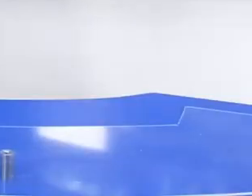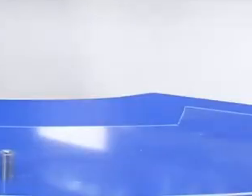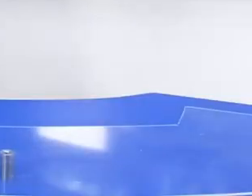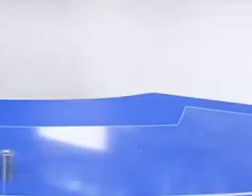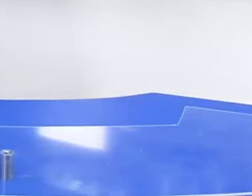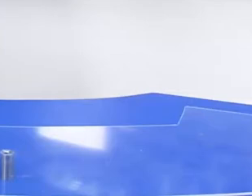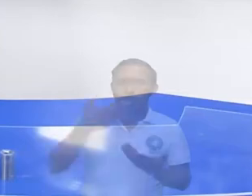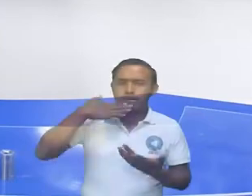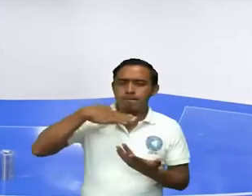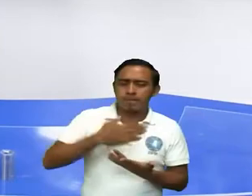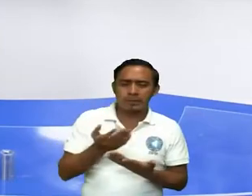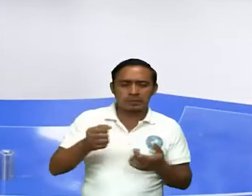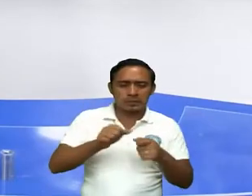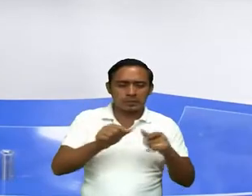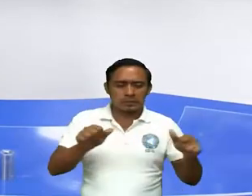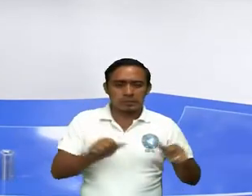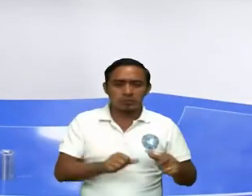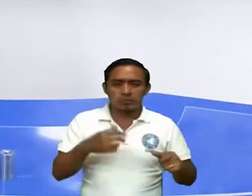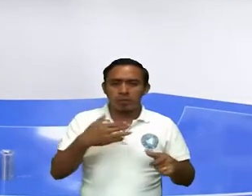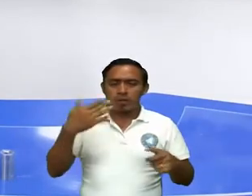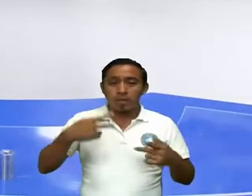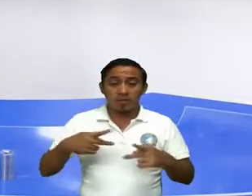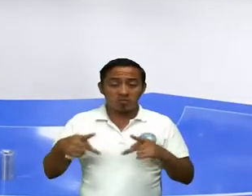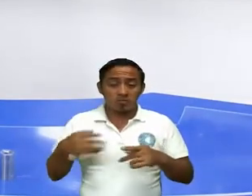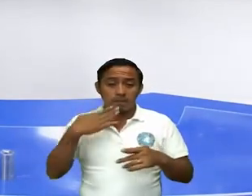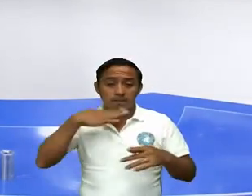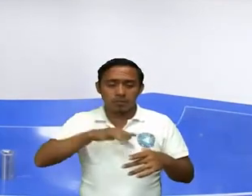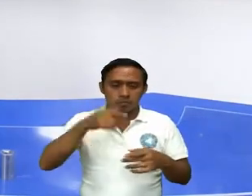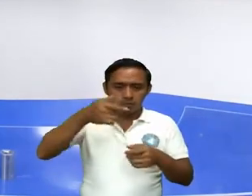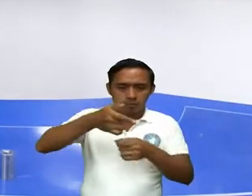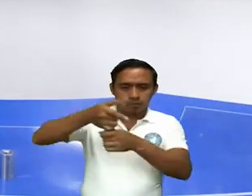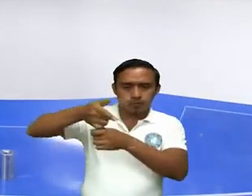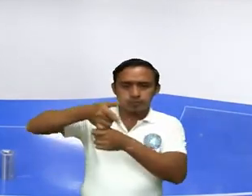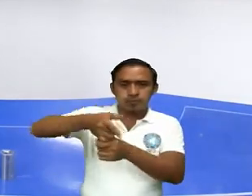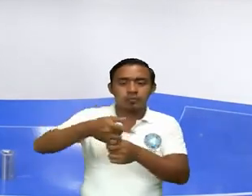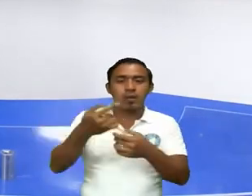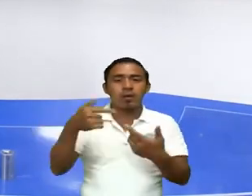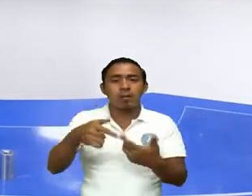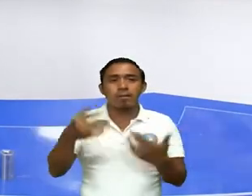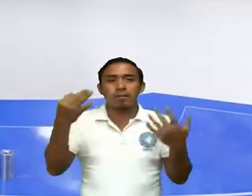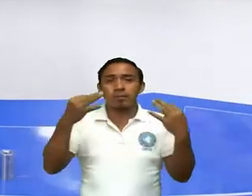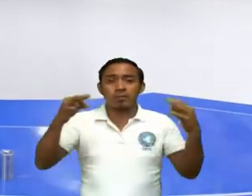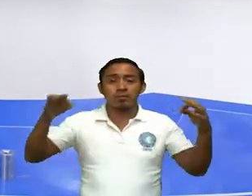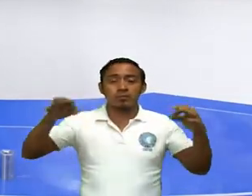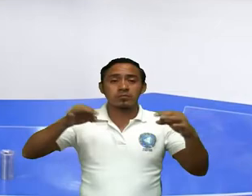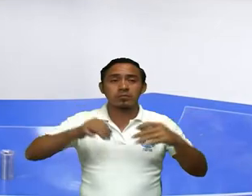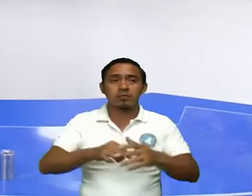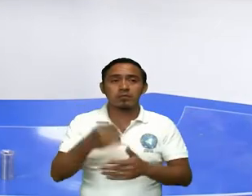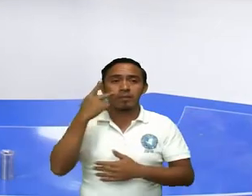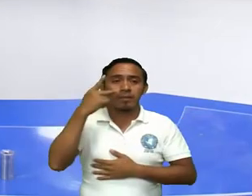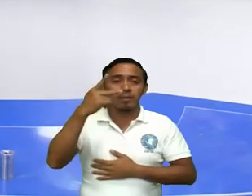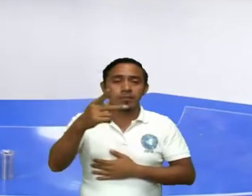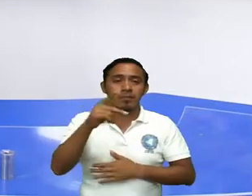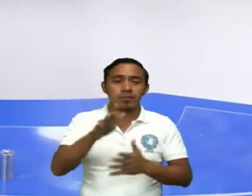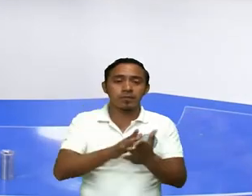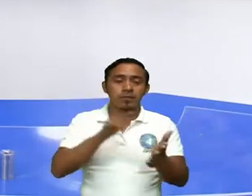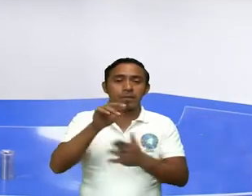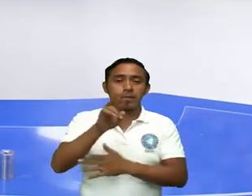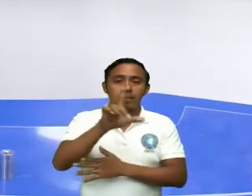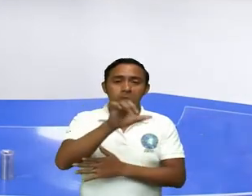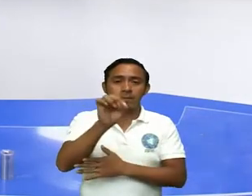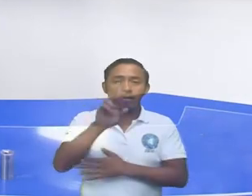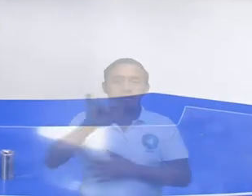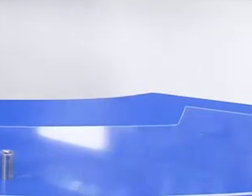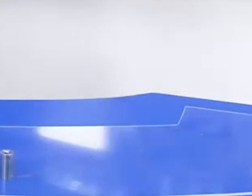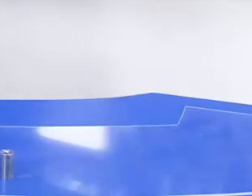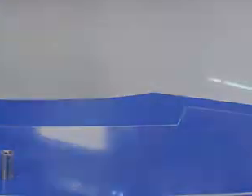La crueldad animal que cometen muchos seres humanos quedó en imágenes que se han convertido en virales. Veamos más en el segmento de lo